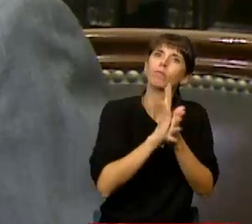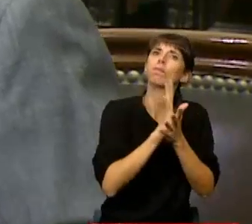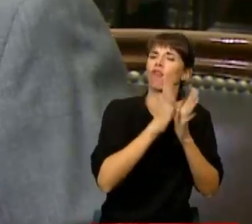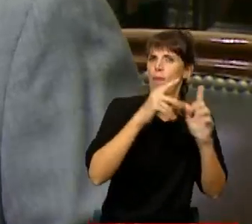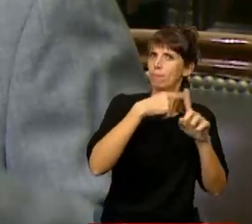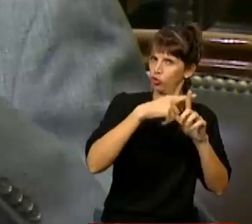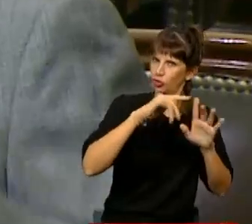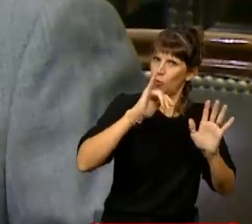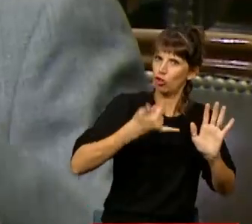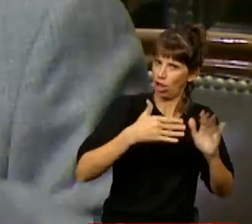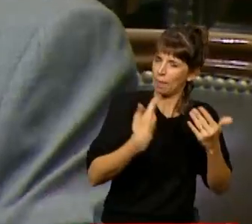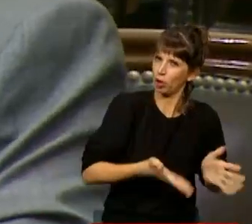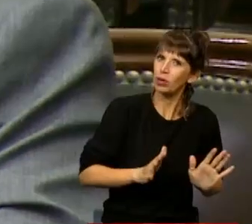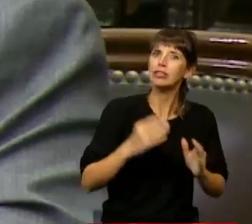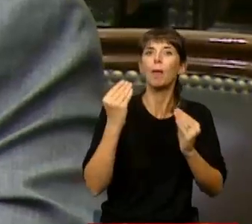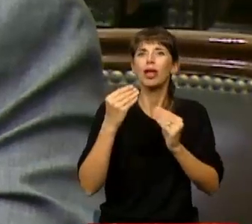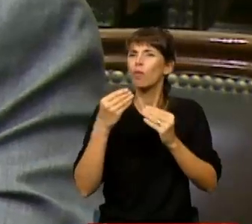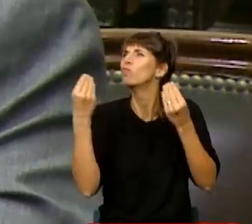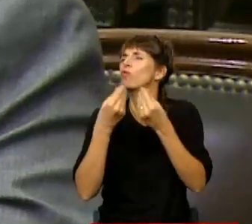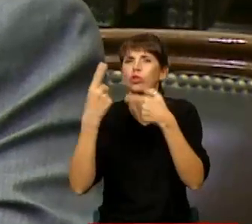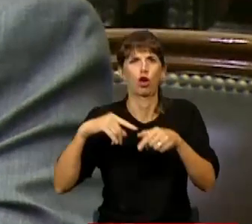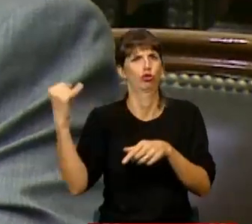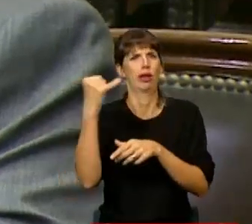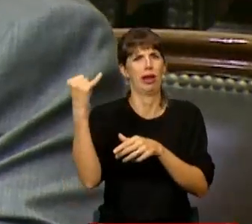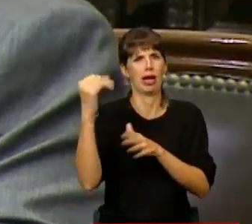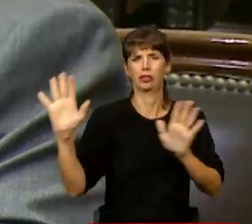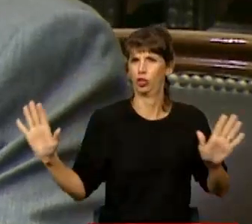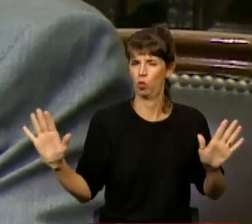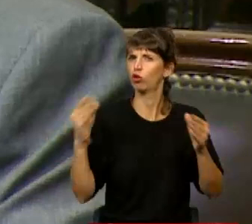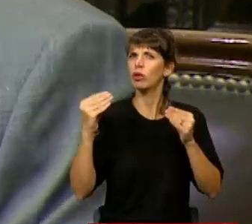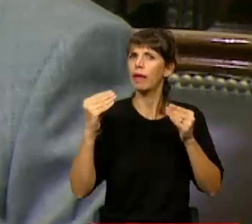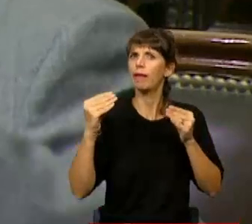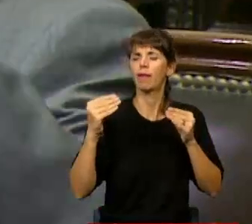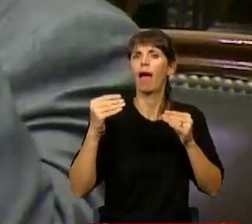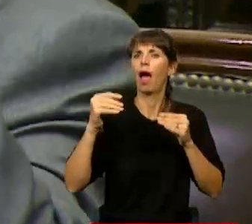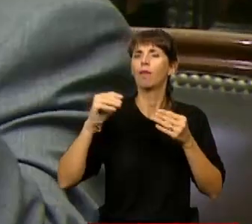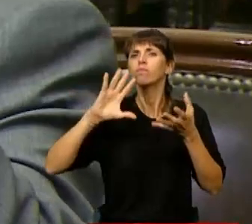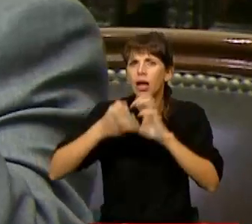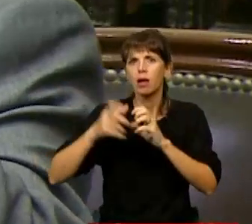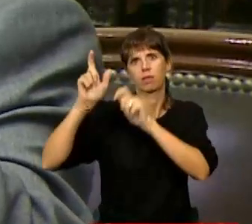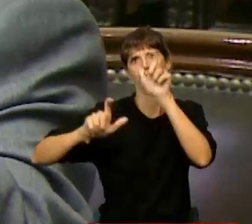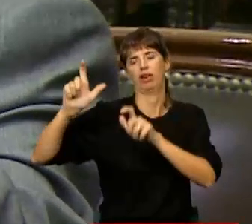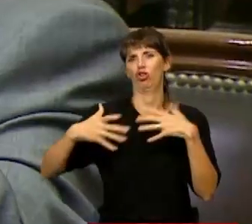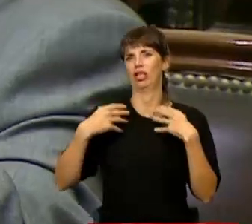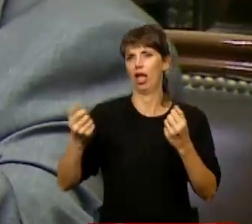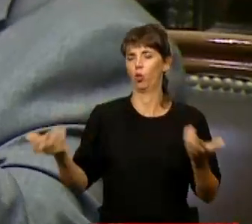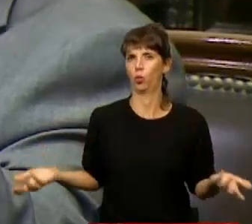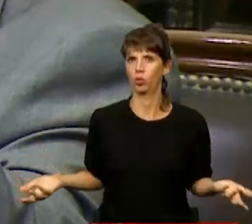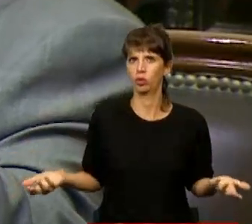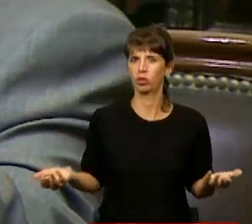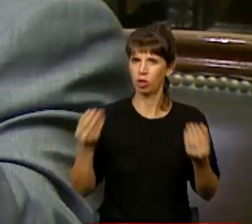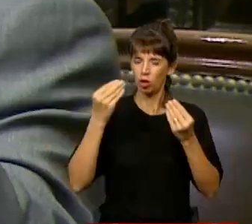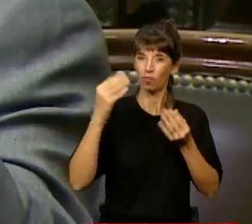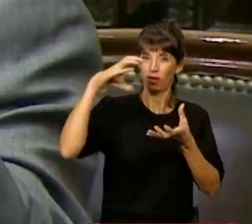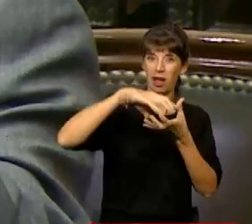utilizar, pero que tiene enormes aspectos negativos que van en contra de la salud de nuestra población. Para esto, en vez de ser regulado por